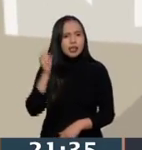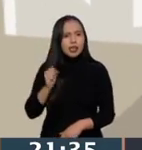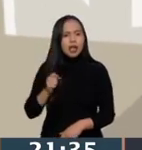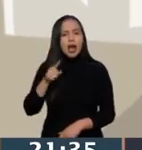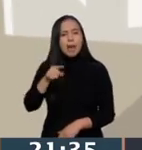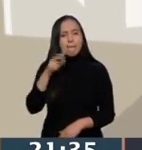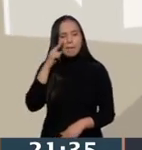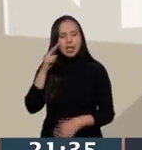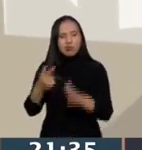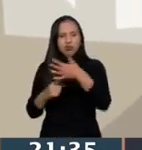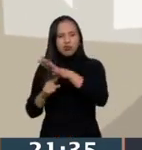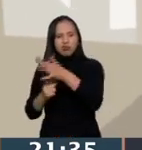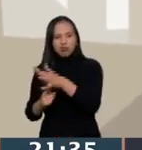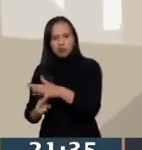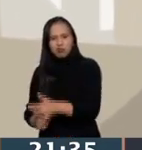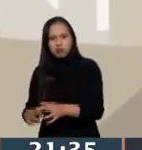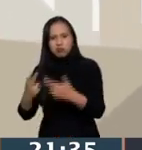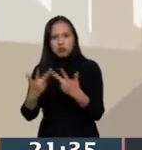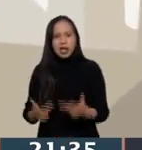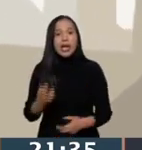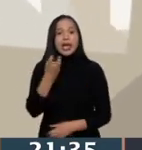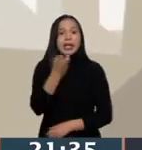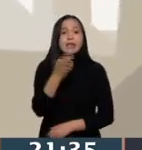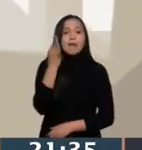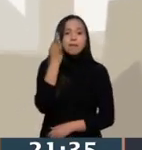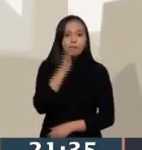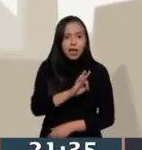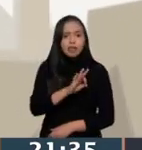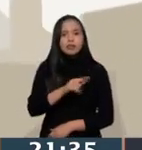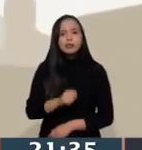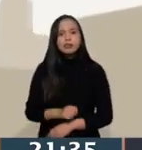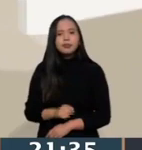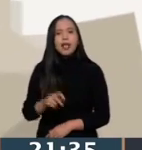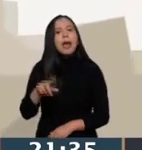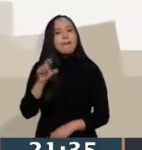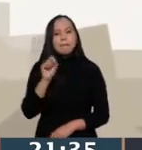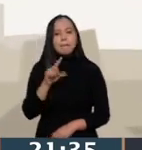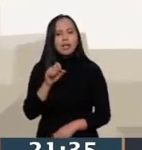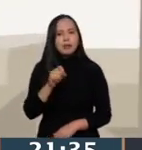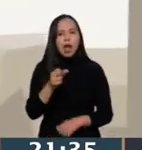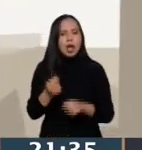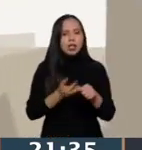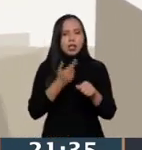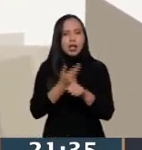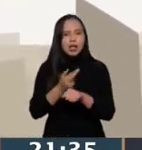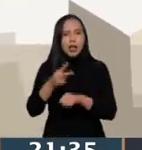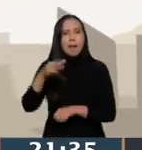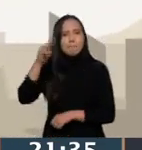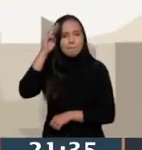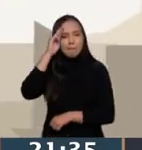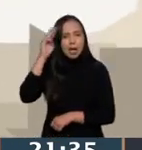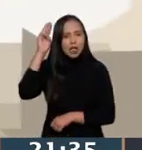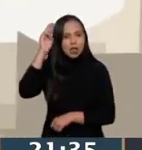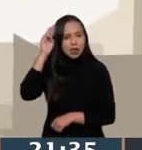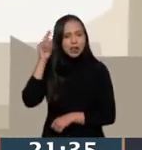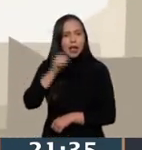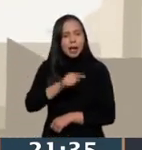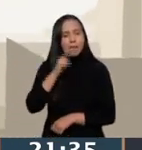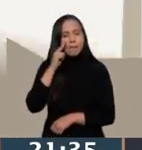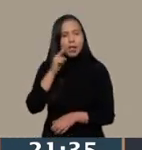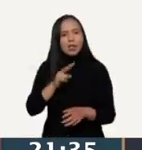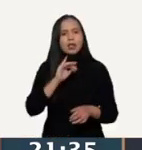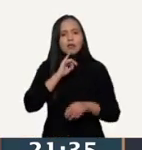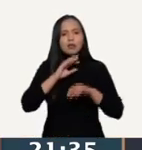desplomado. Esto es completamente falso. La propia Secretaría de la Marina sacó un comunicado